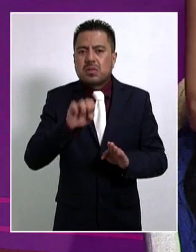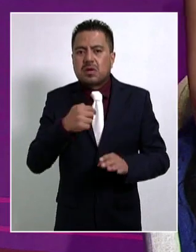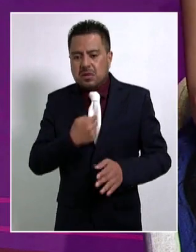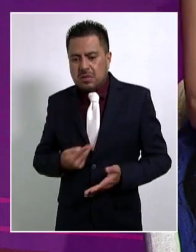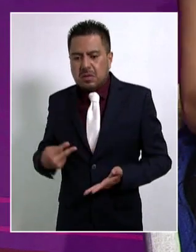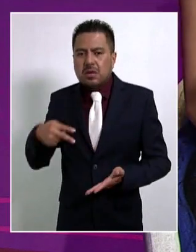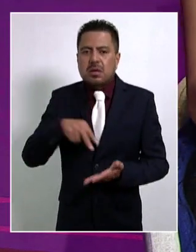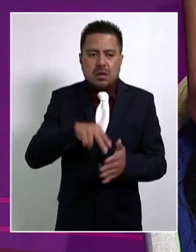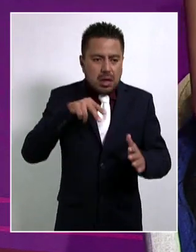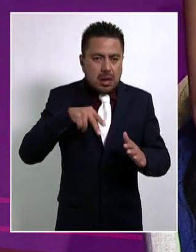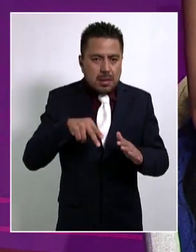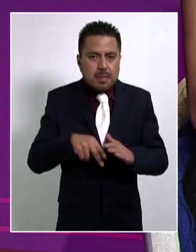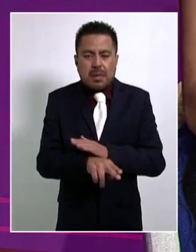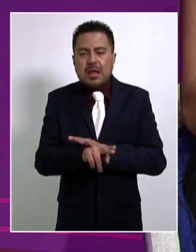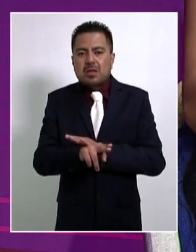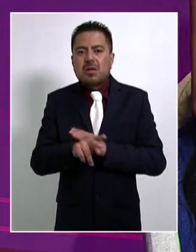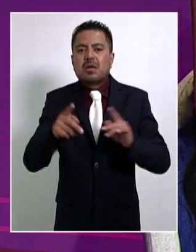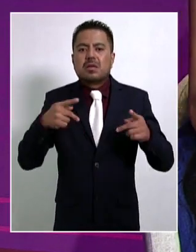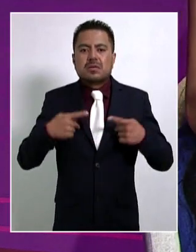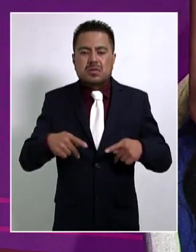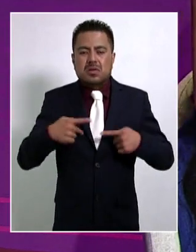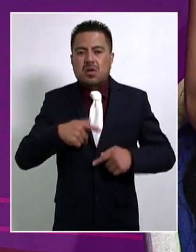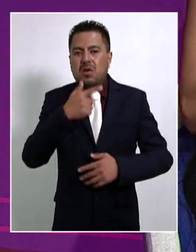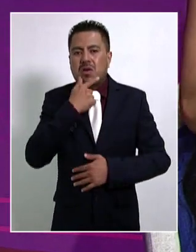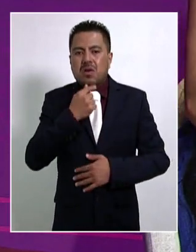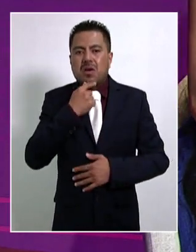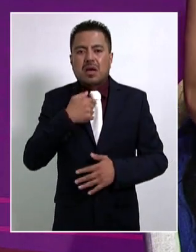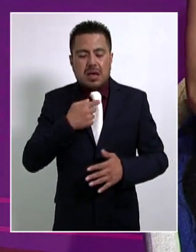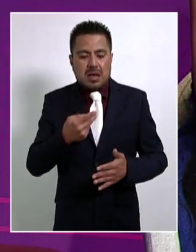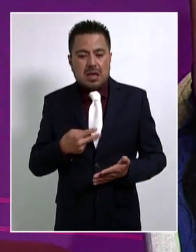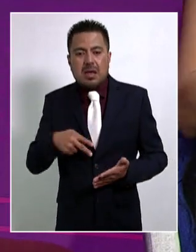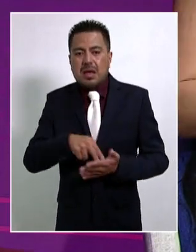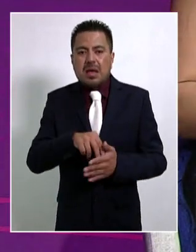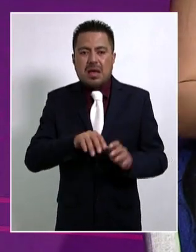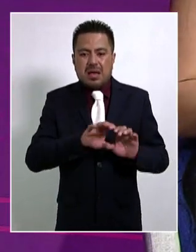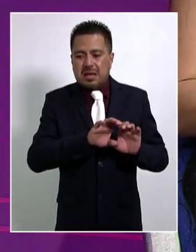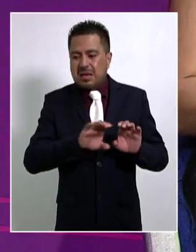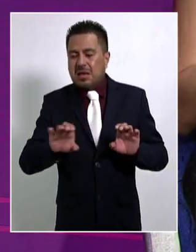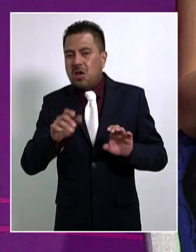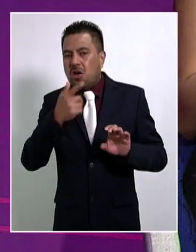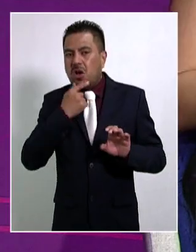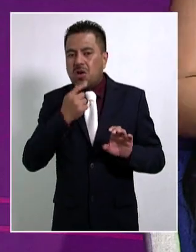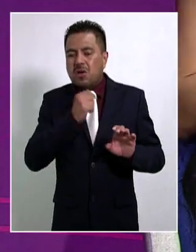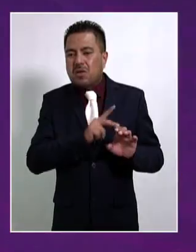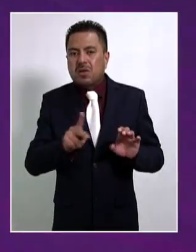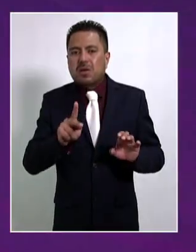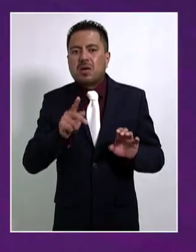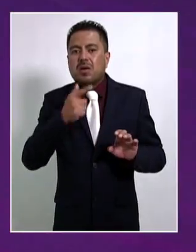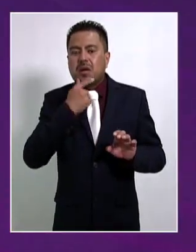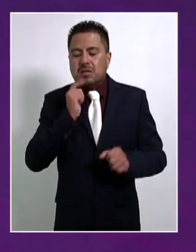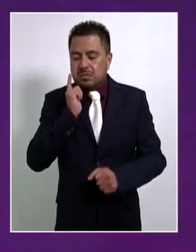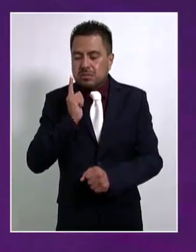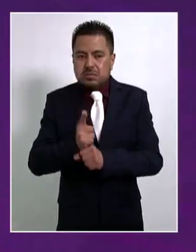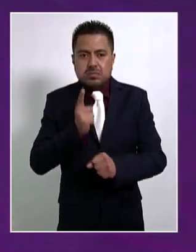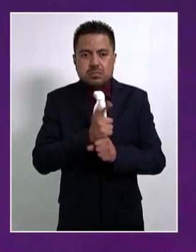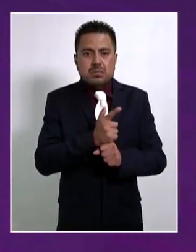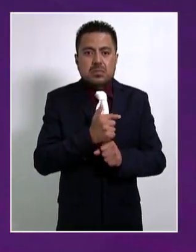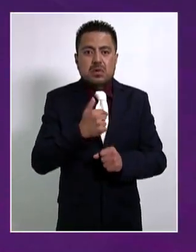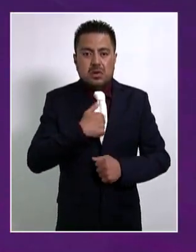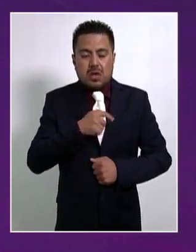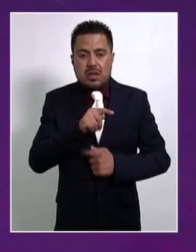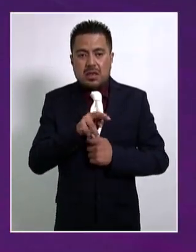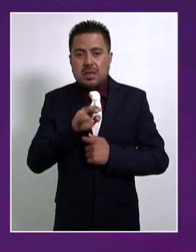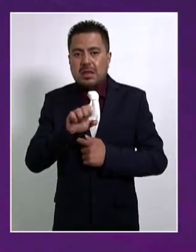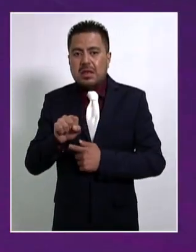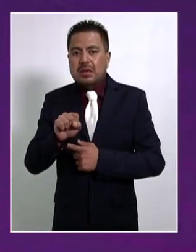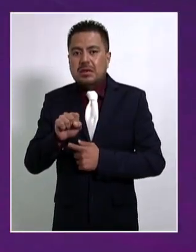al metro y, y me subo al vagón de hombres, y los hombres se dan cuenta que yo soy